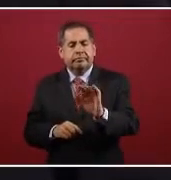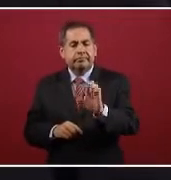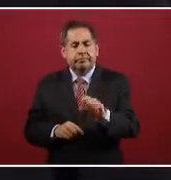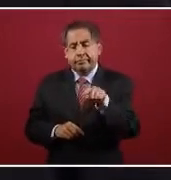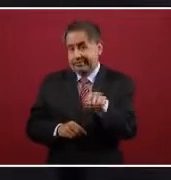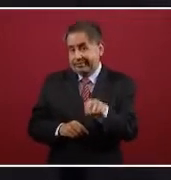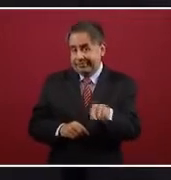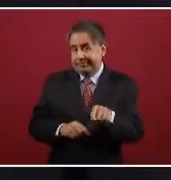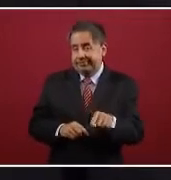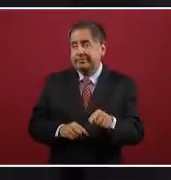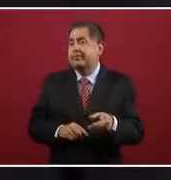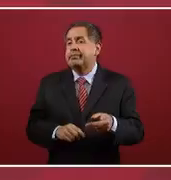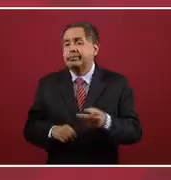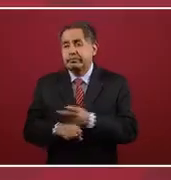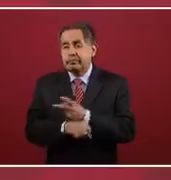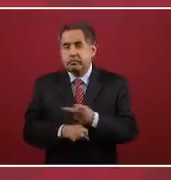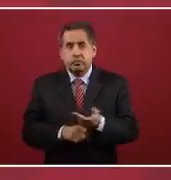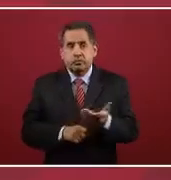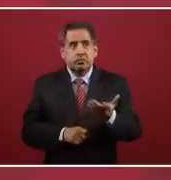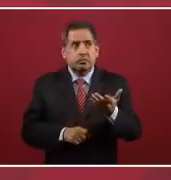generaba toda